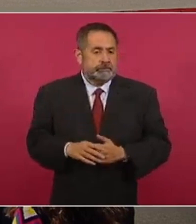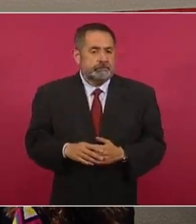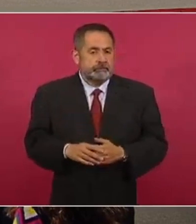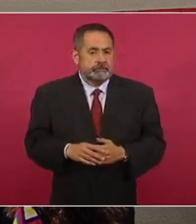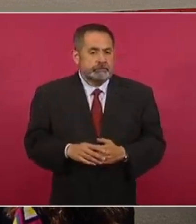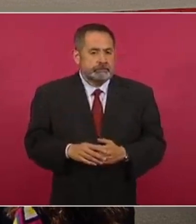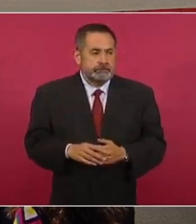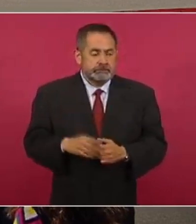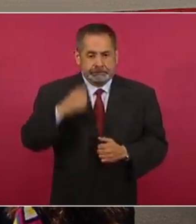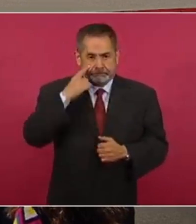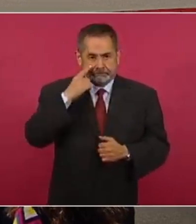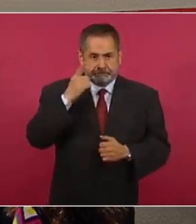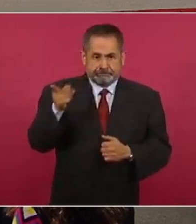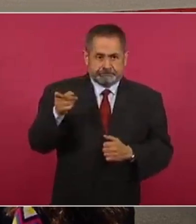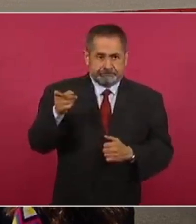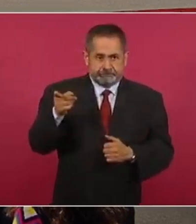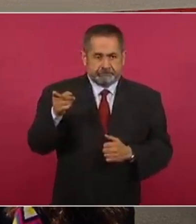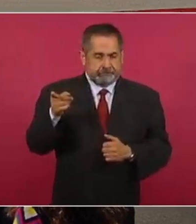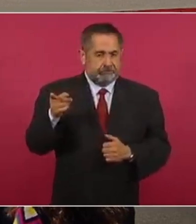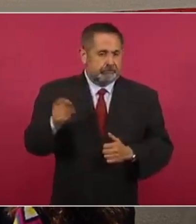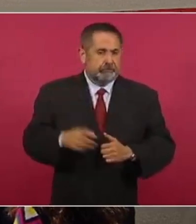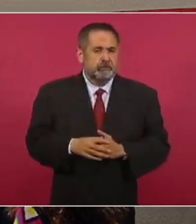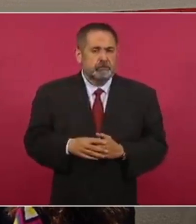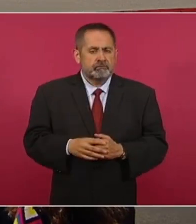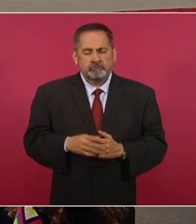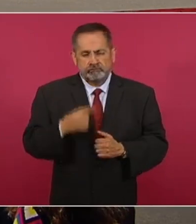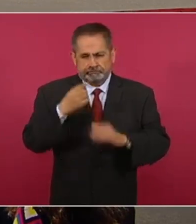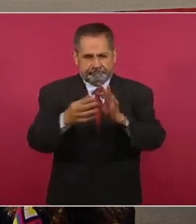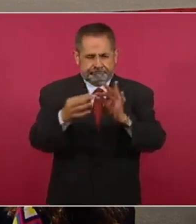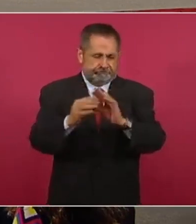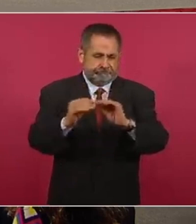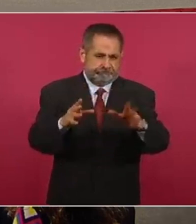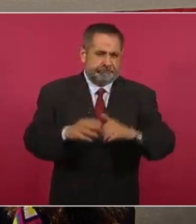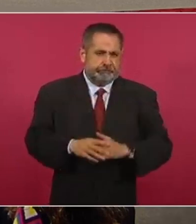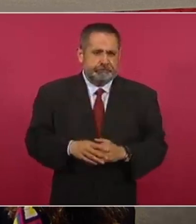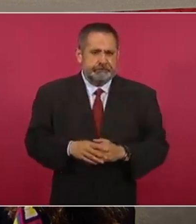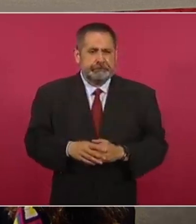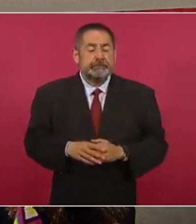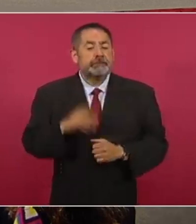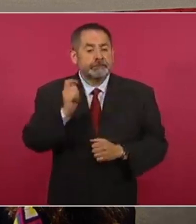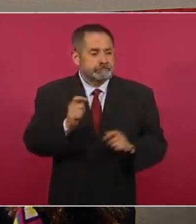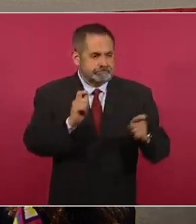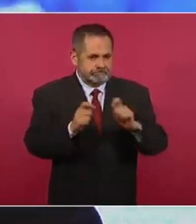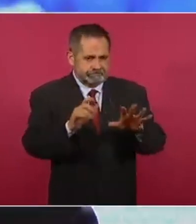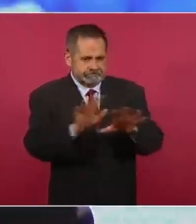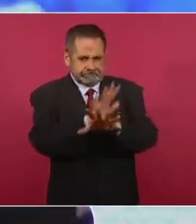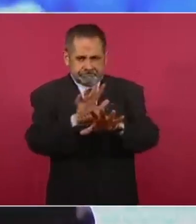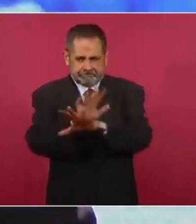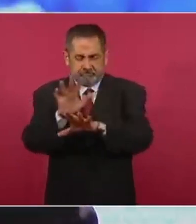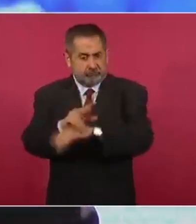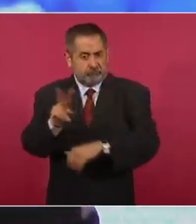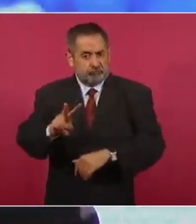ahí quisiéramos que hacer un comentario estas son historias de cambios que son que son verdaderos